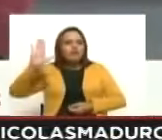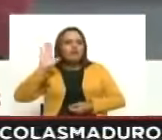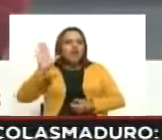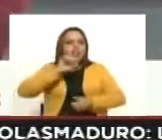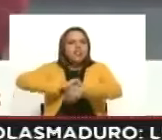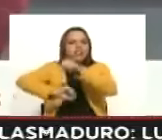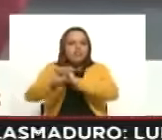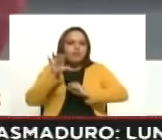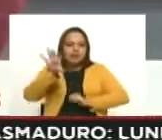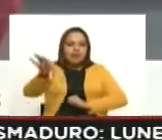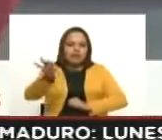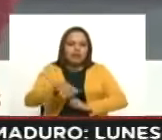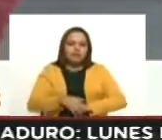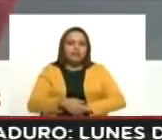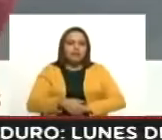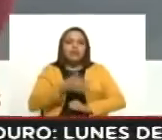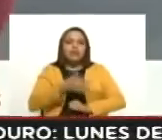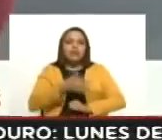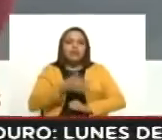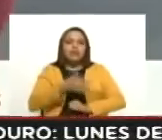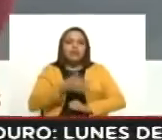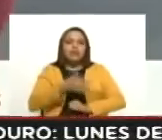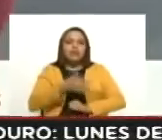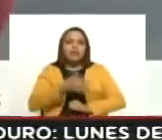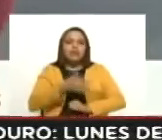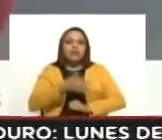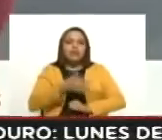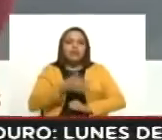la patria. Hemos jurado...